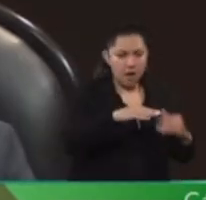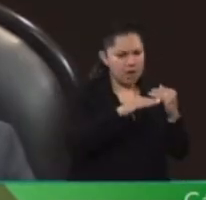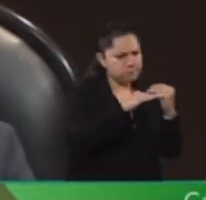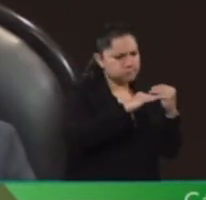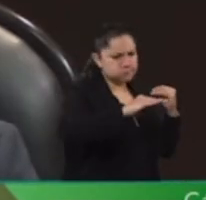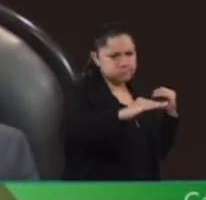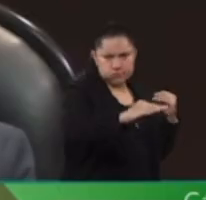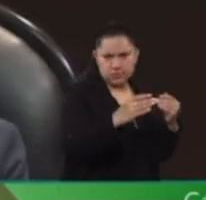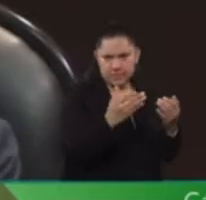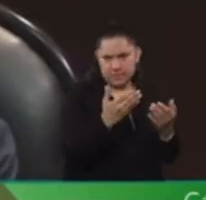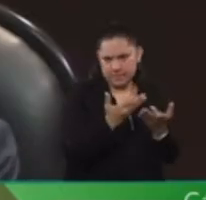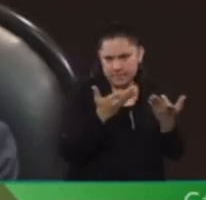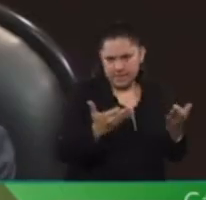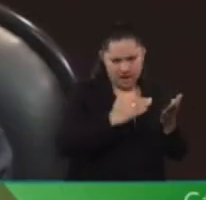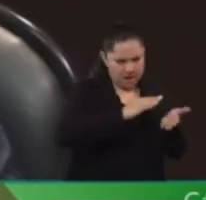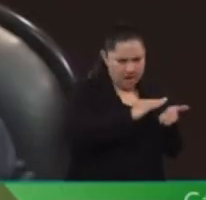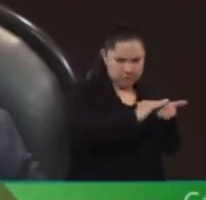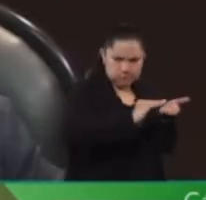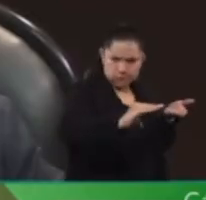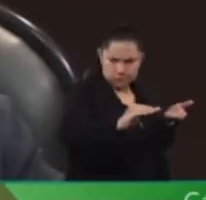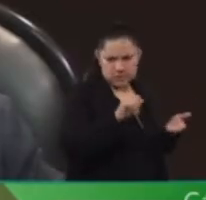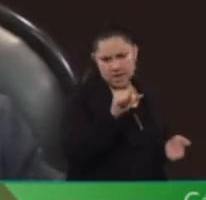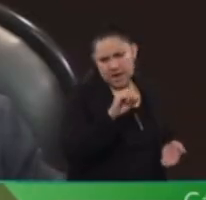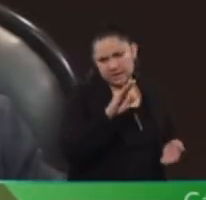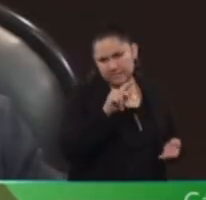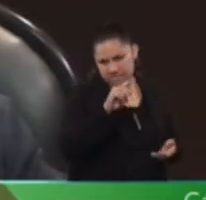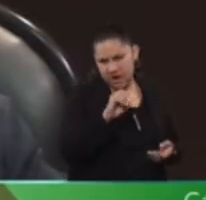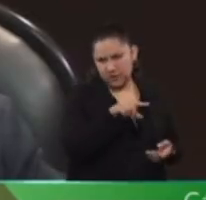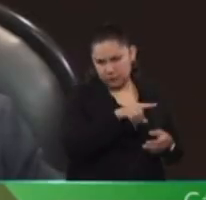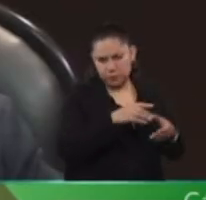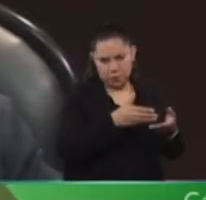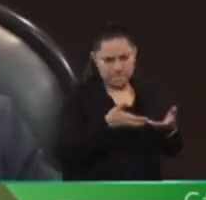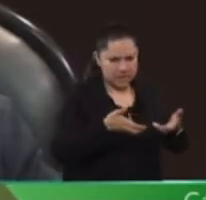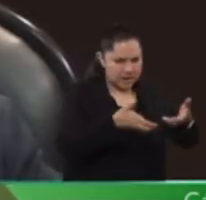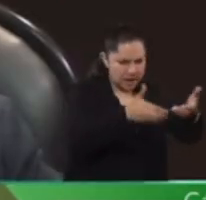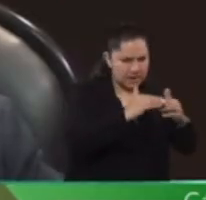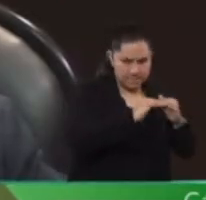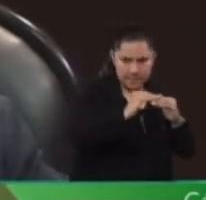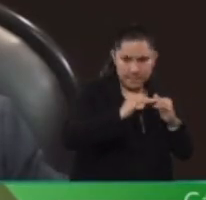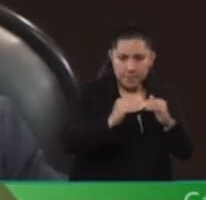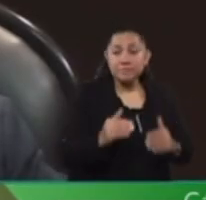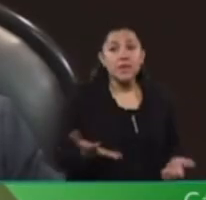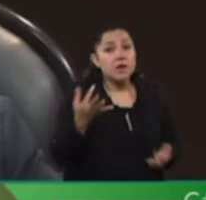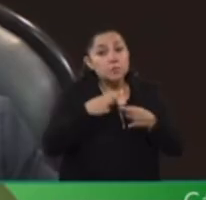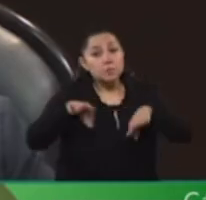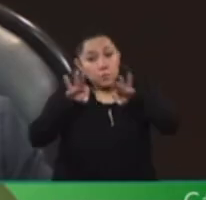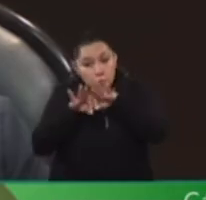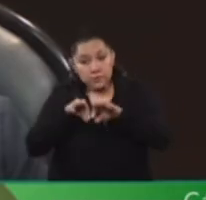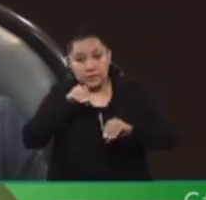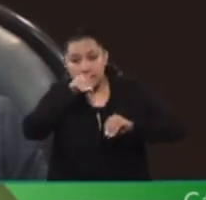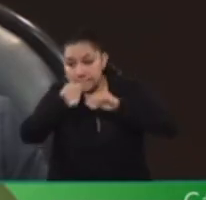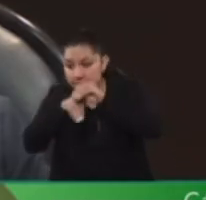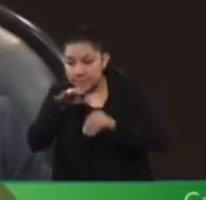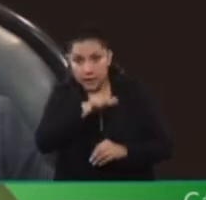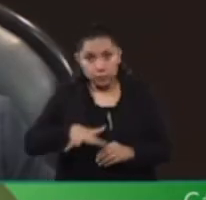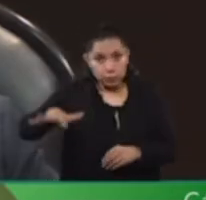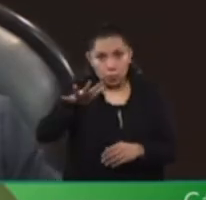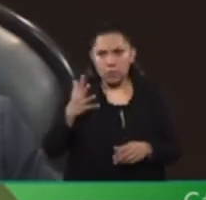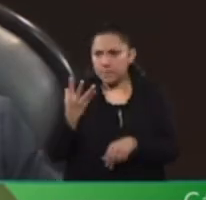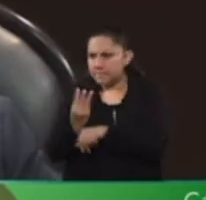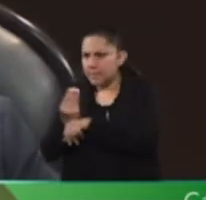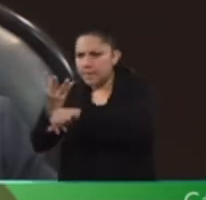ocasión sí tenemos que brindar viviendas en zonas con servicios suficientes, brindar una infraestructura de calidad y garantizar el acceso